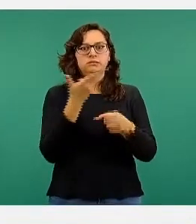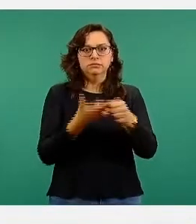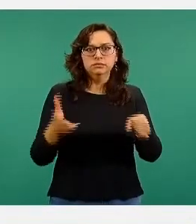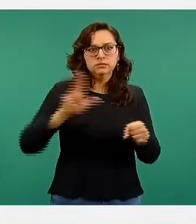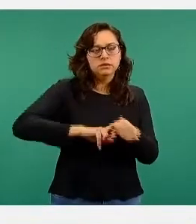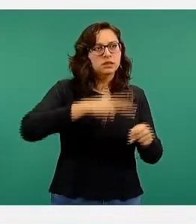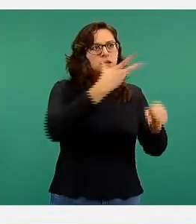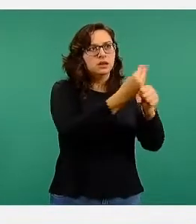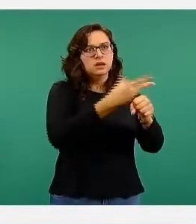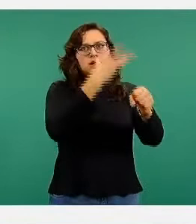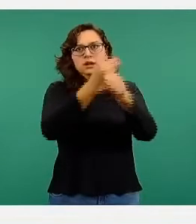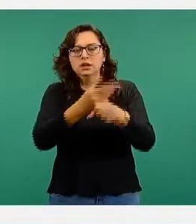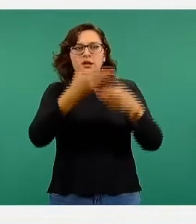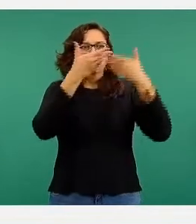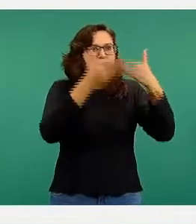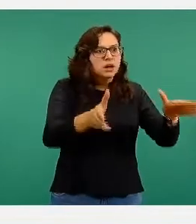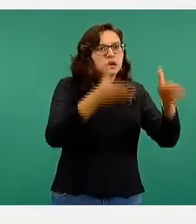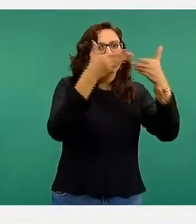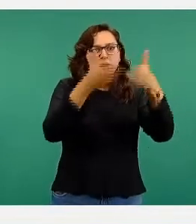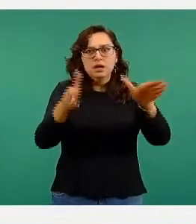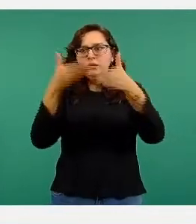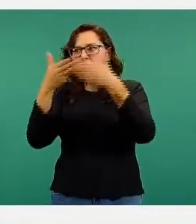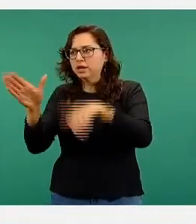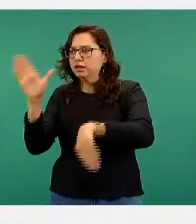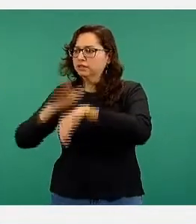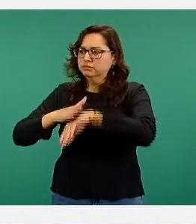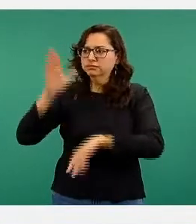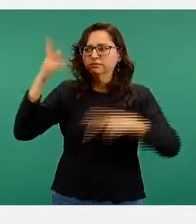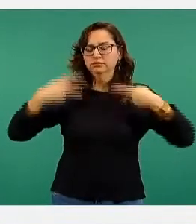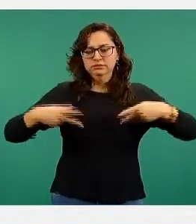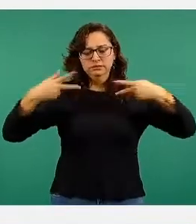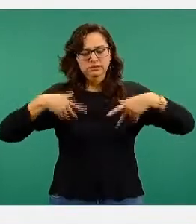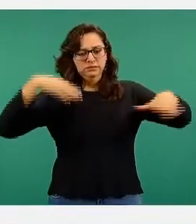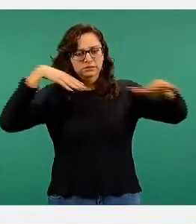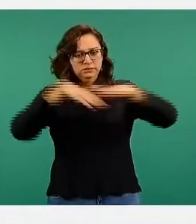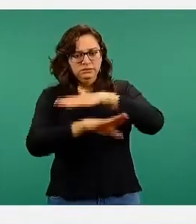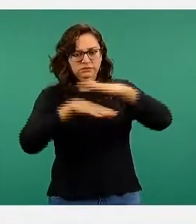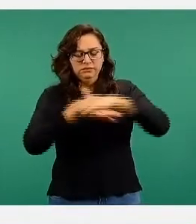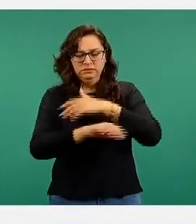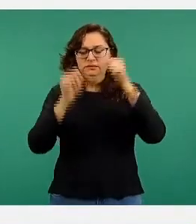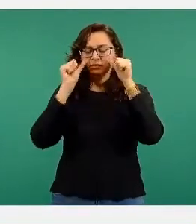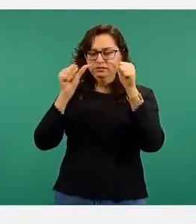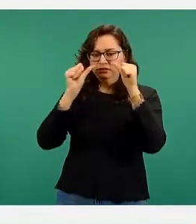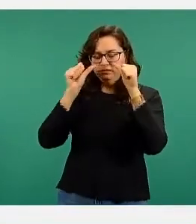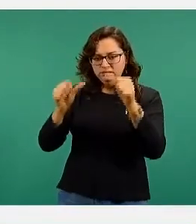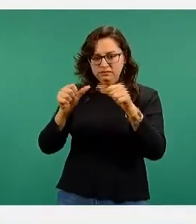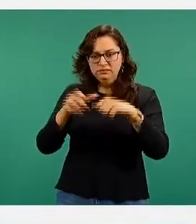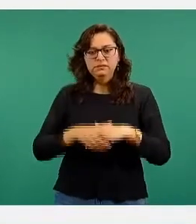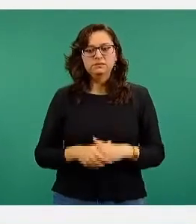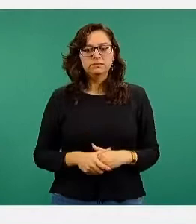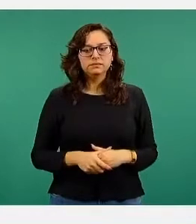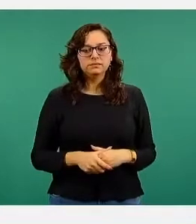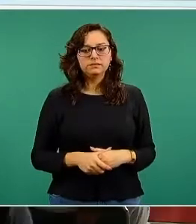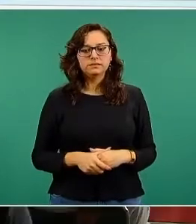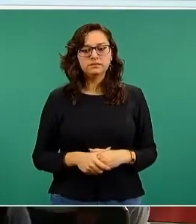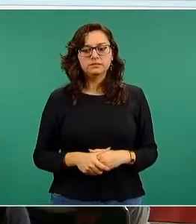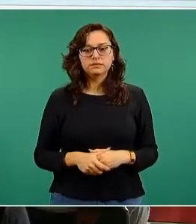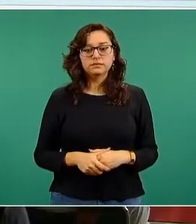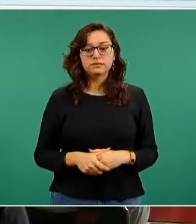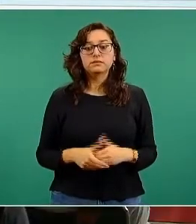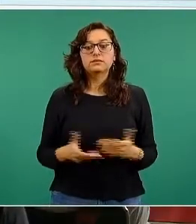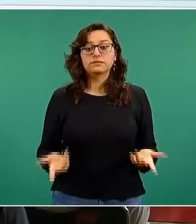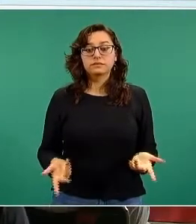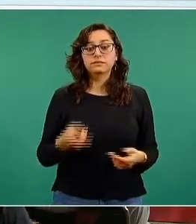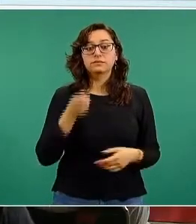para reconversión y poder dar atención a las diferentes personas que así lo requiriesen. En